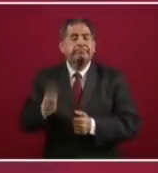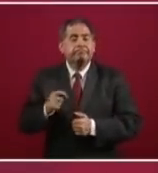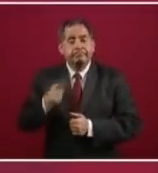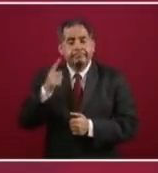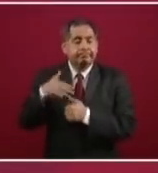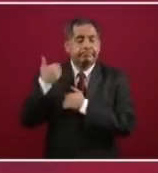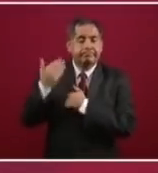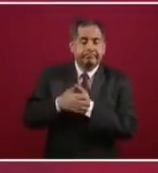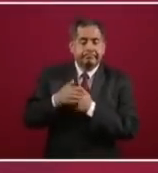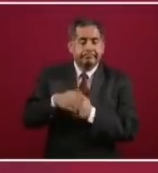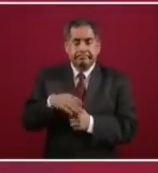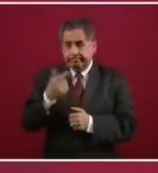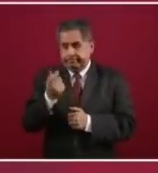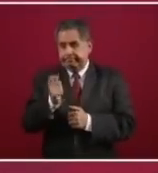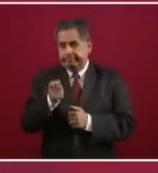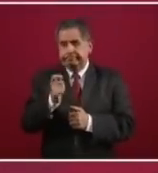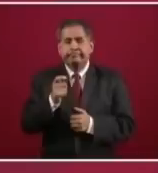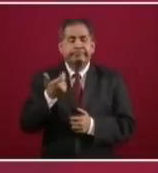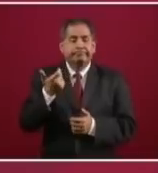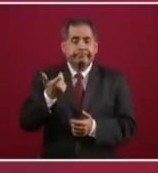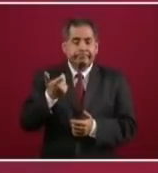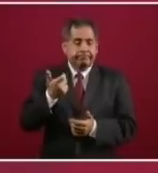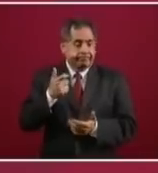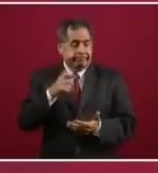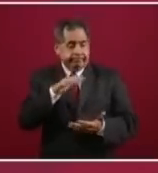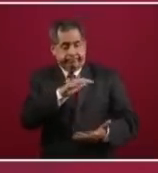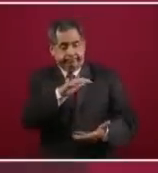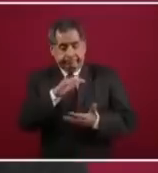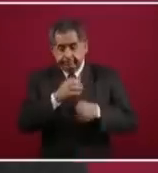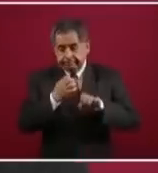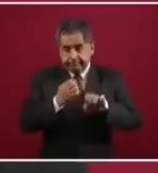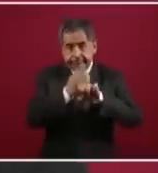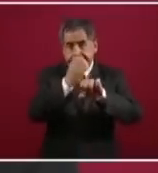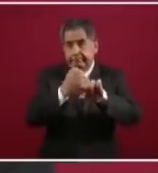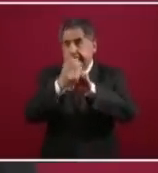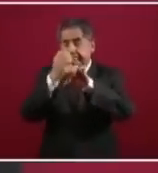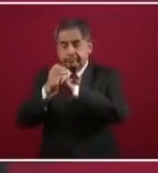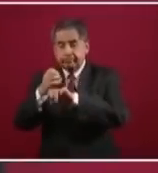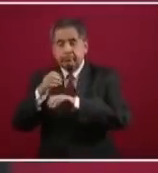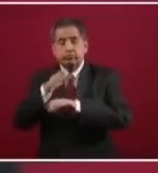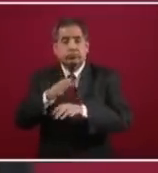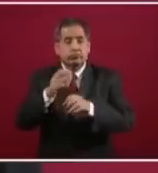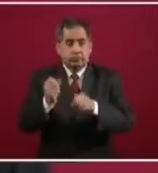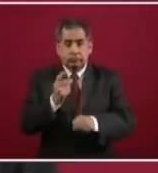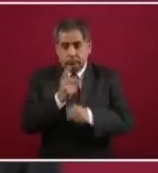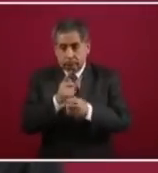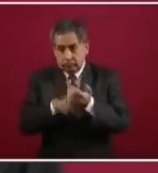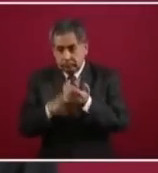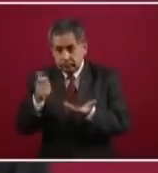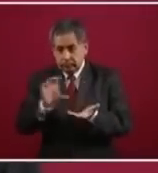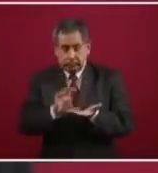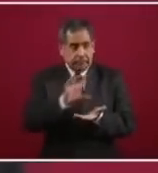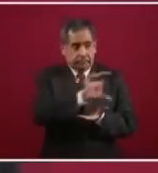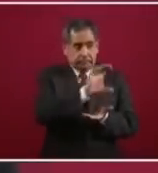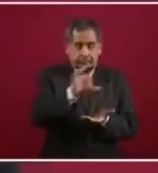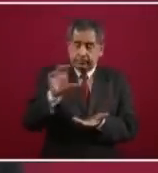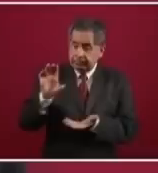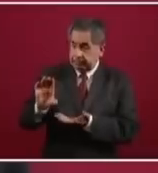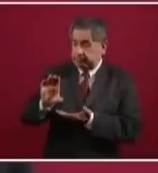para que los fondos que reciben estados y municipios en materia de seguridad se